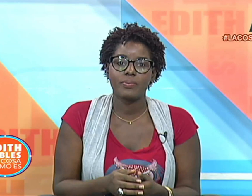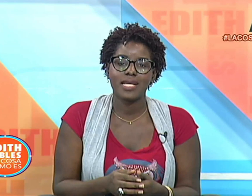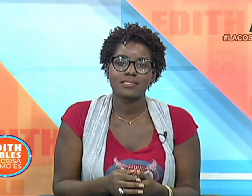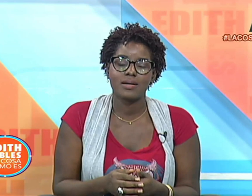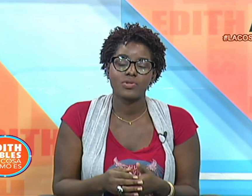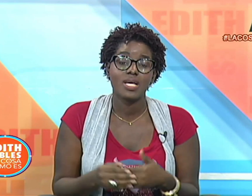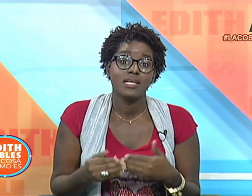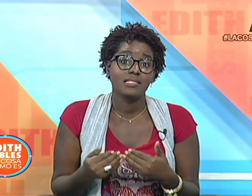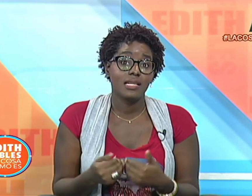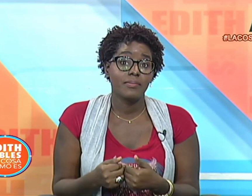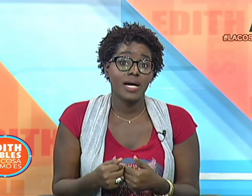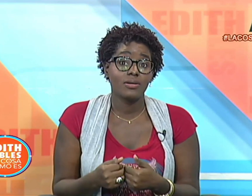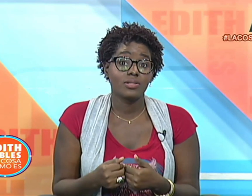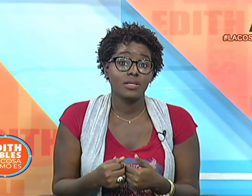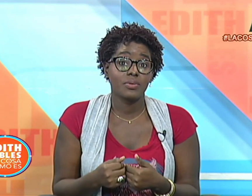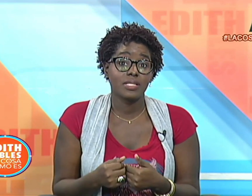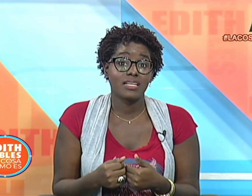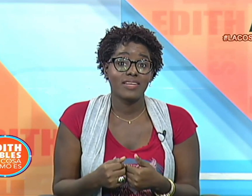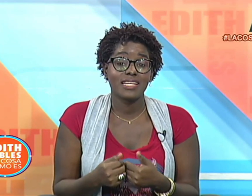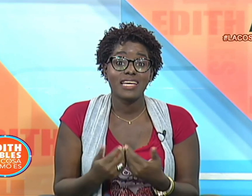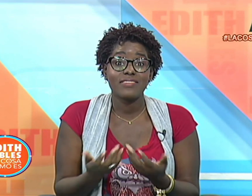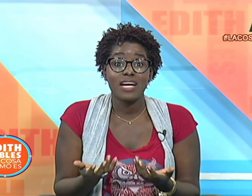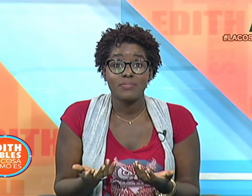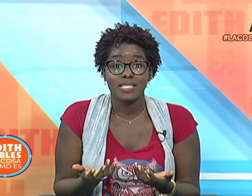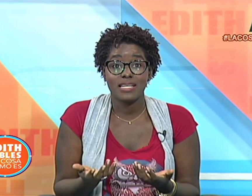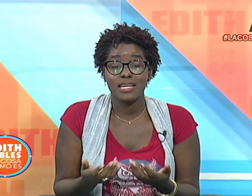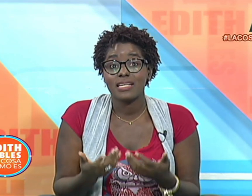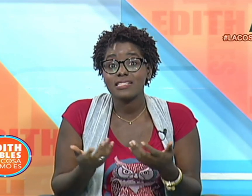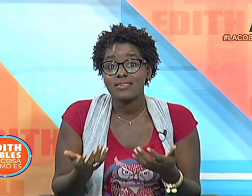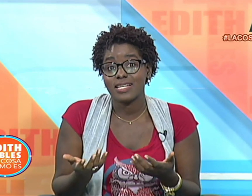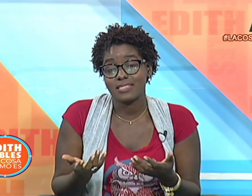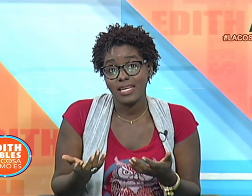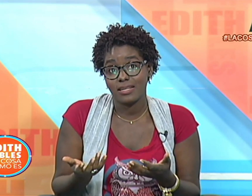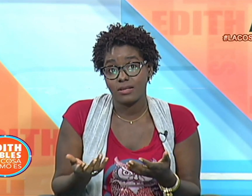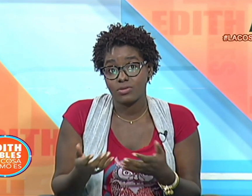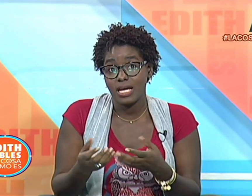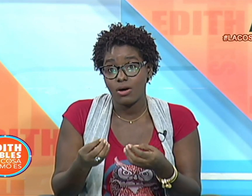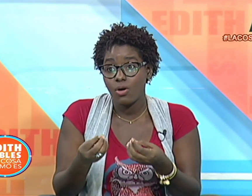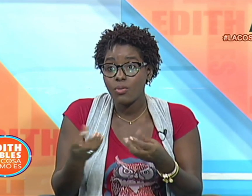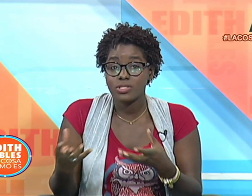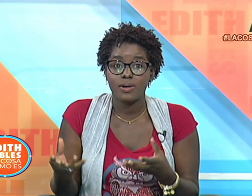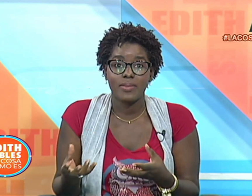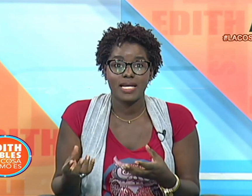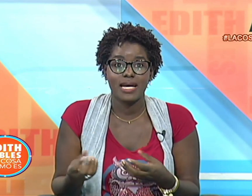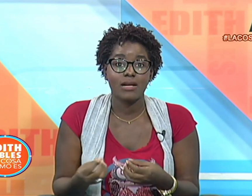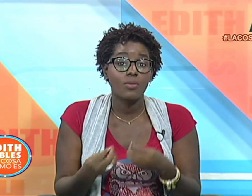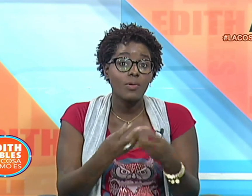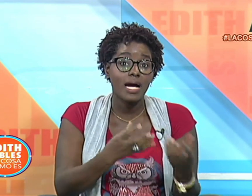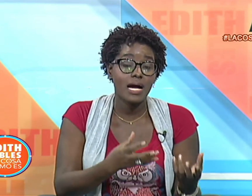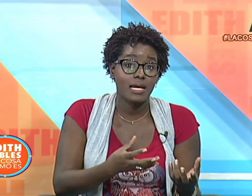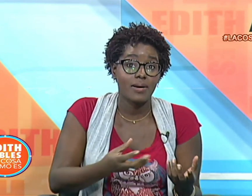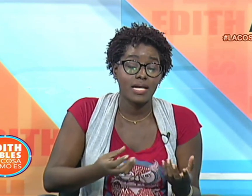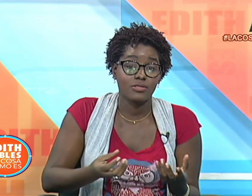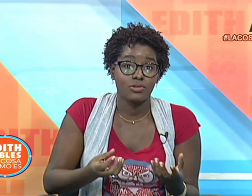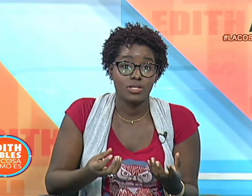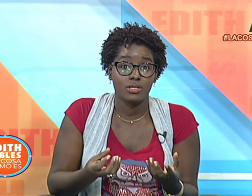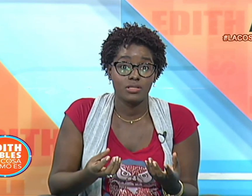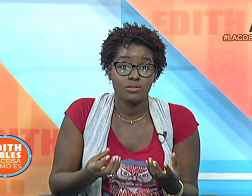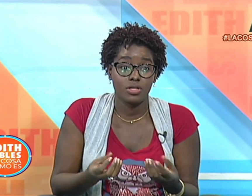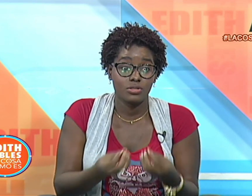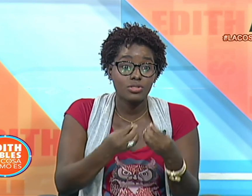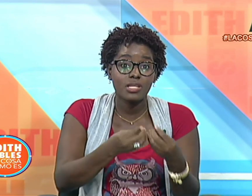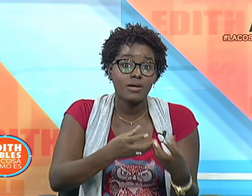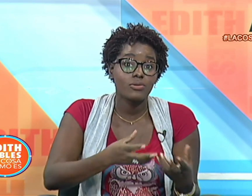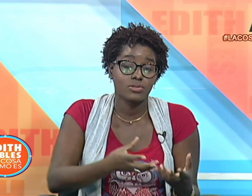tomando préstamos sin embargo tenemos que saber qué va a pasar que se va a hacer o sea cómo se va a manejar cómo va a grabar esto